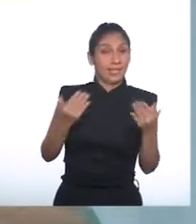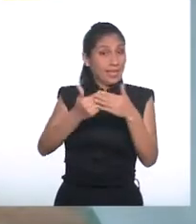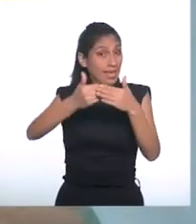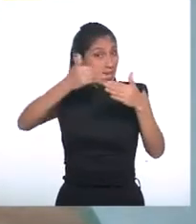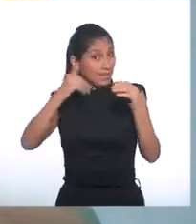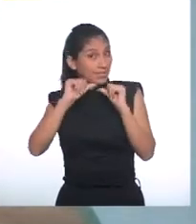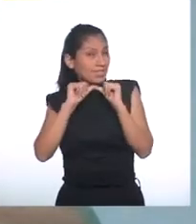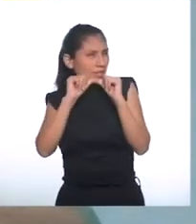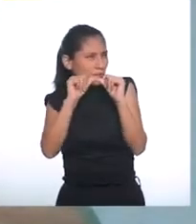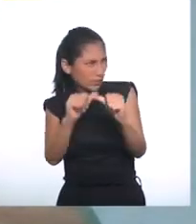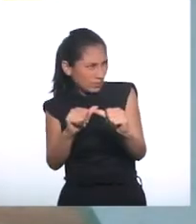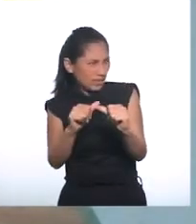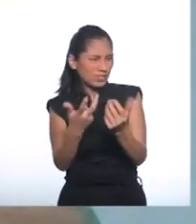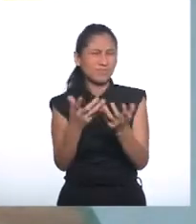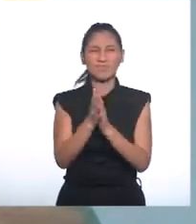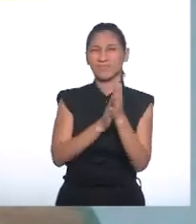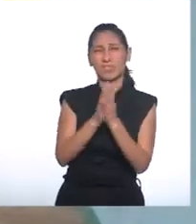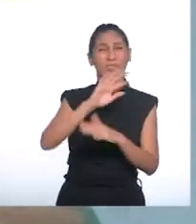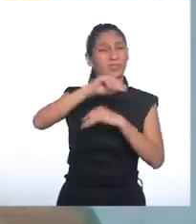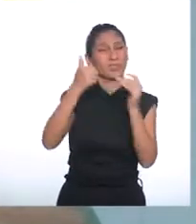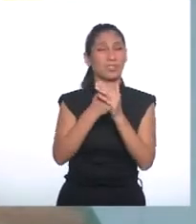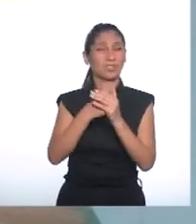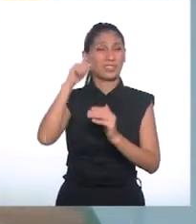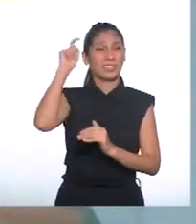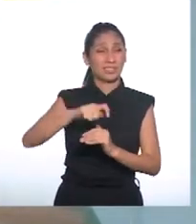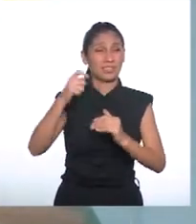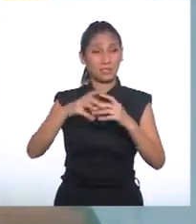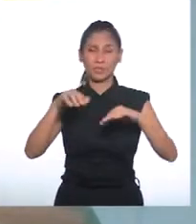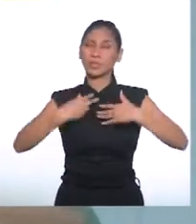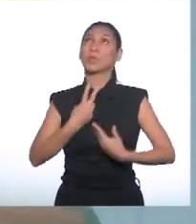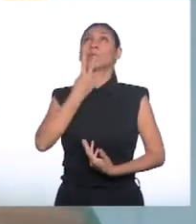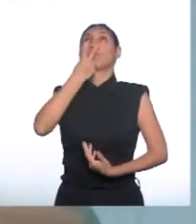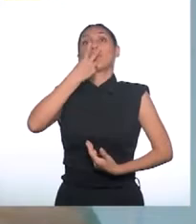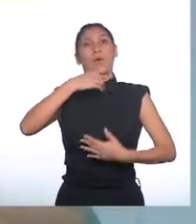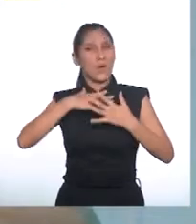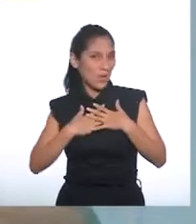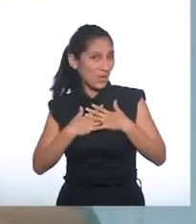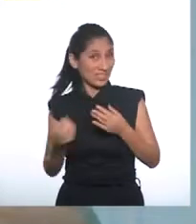Antes de continuar investigando, creo que todos necesitamos un respiro.